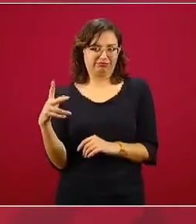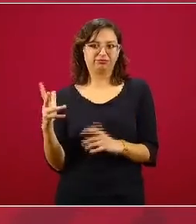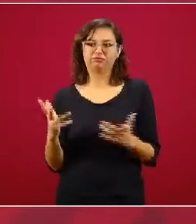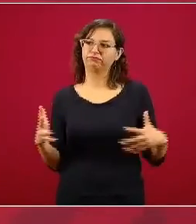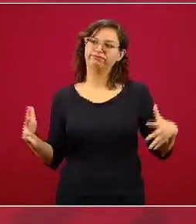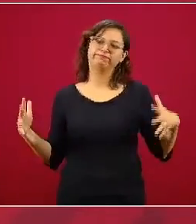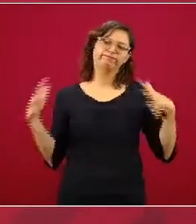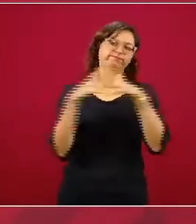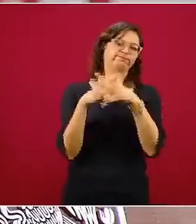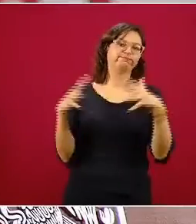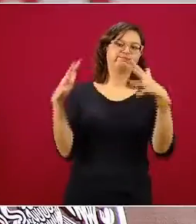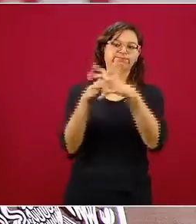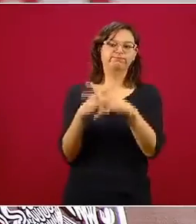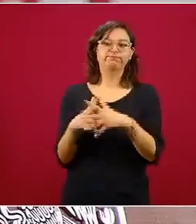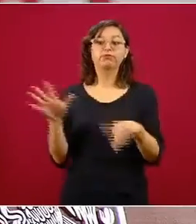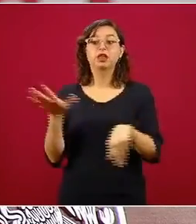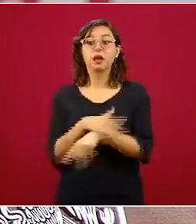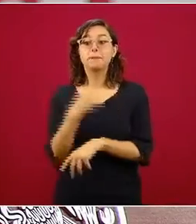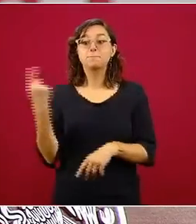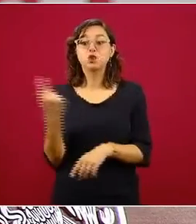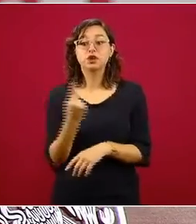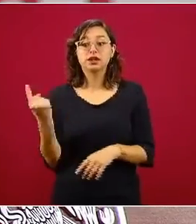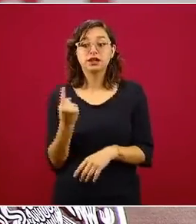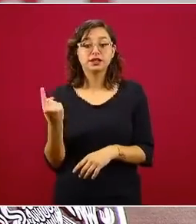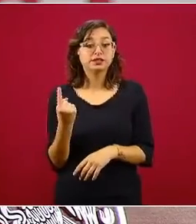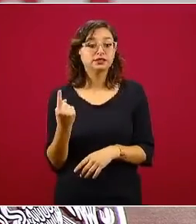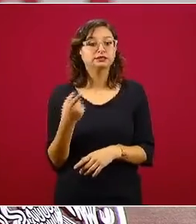el restablecimiento del orden legal.